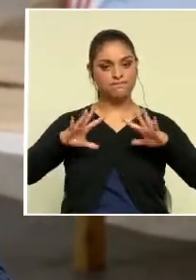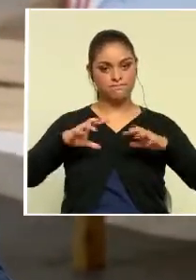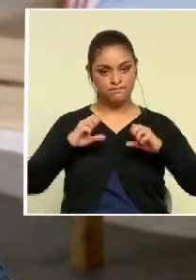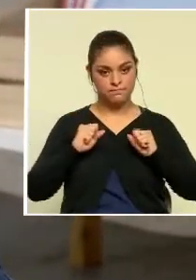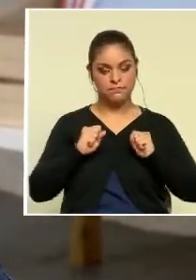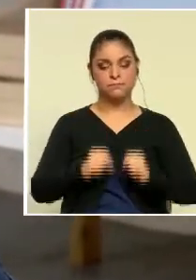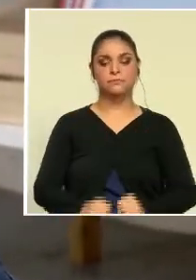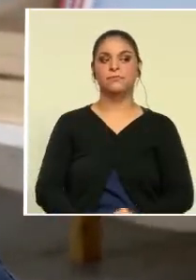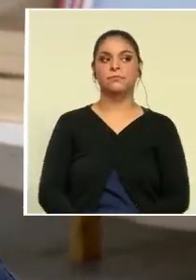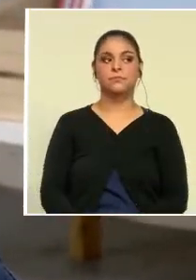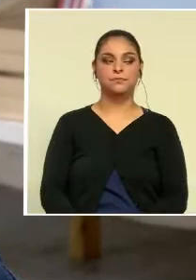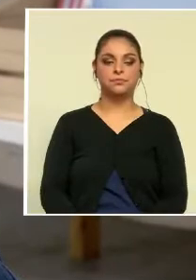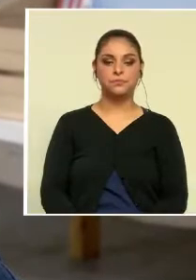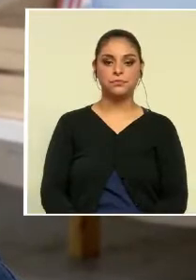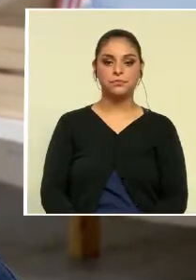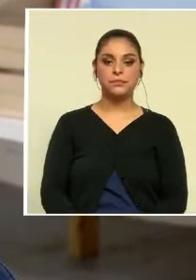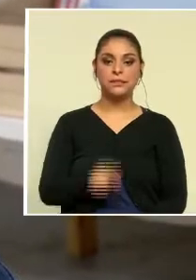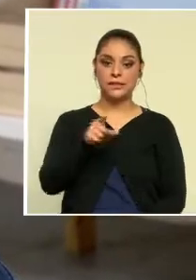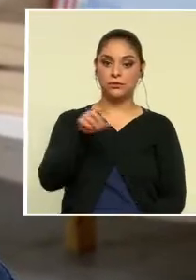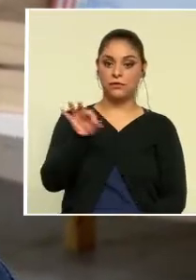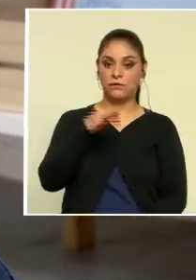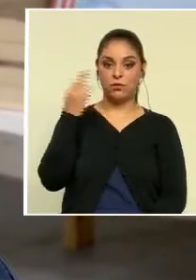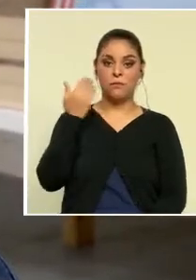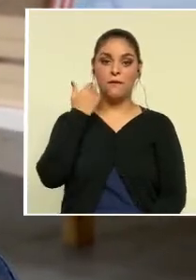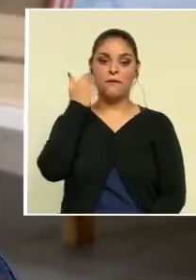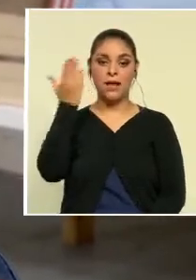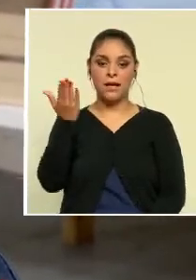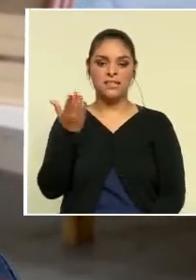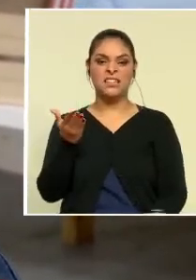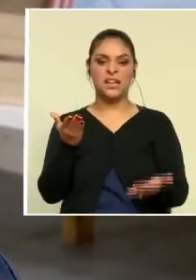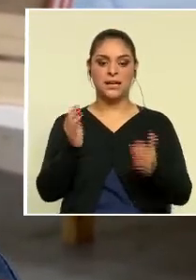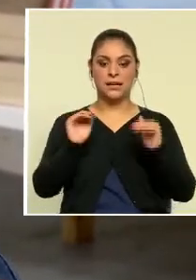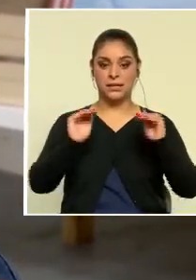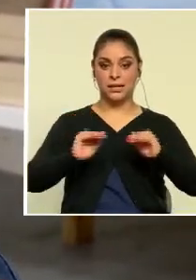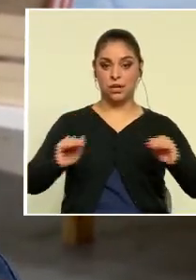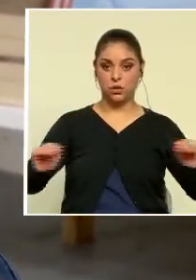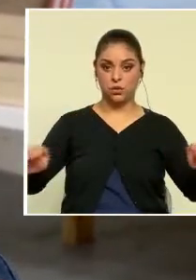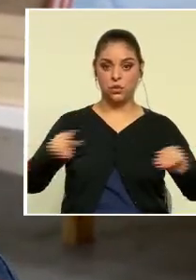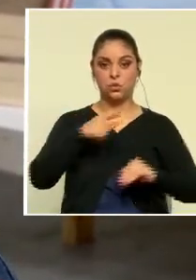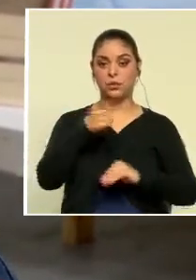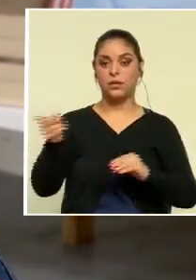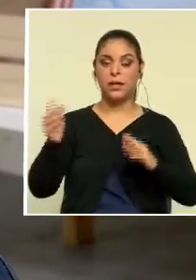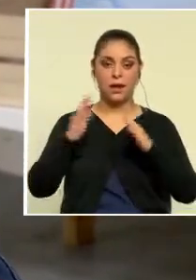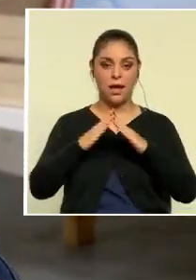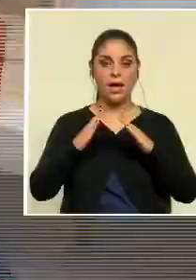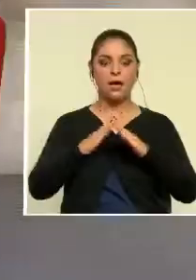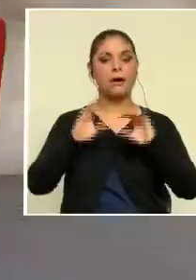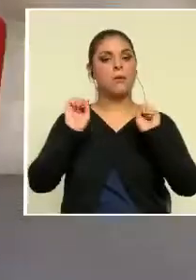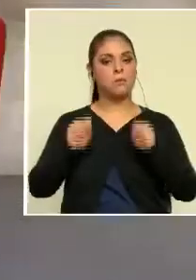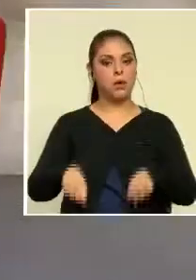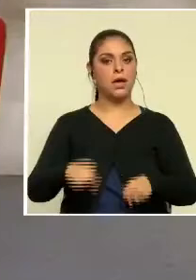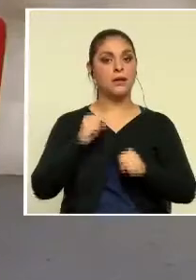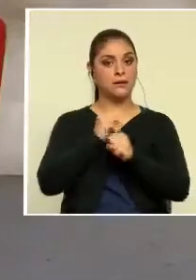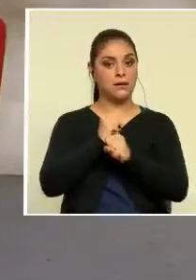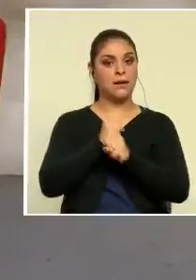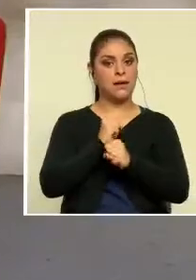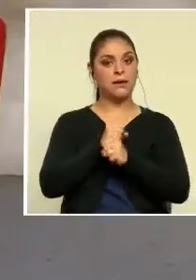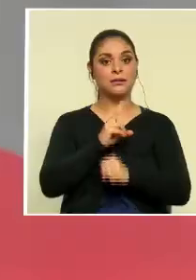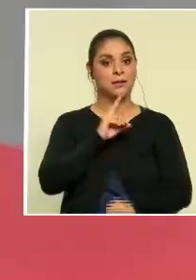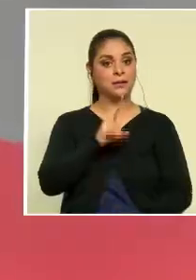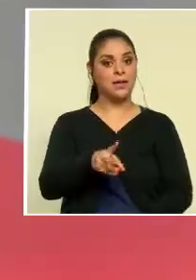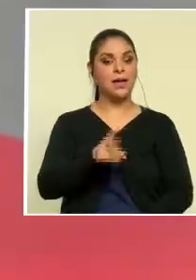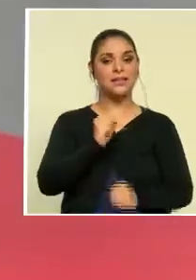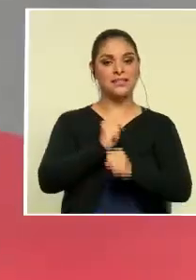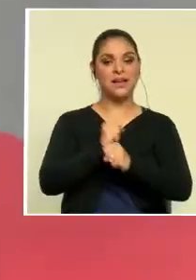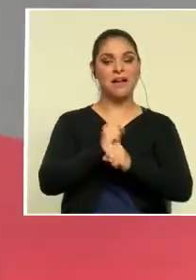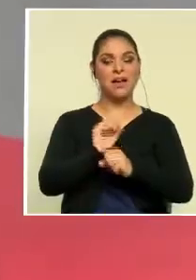en contra y es una forma sencilla de que los niños y las niñas en casa puedan trabajar verdad puedan trabajar